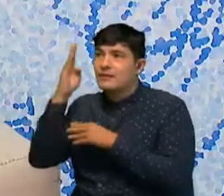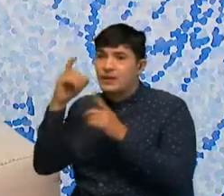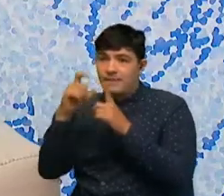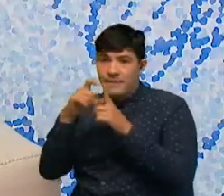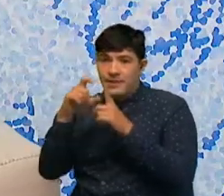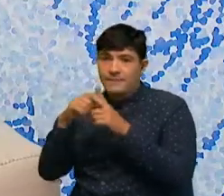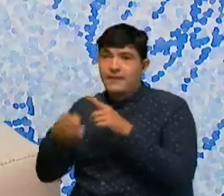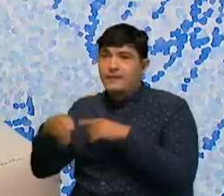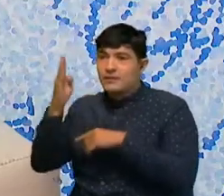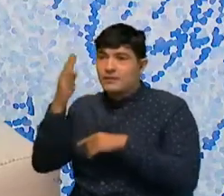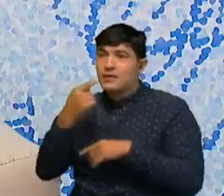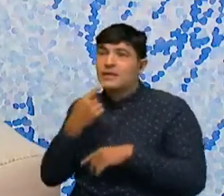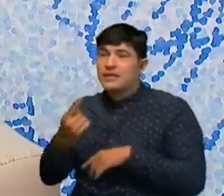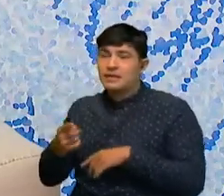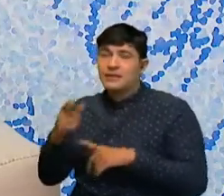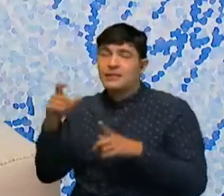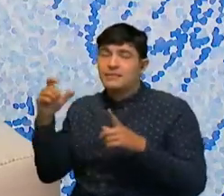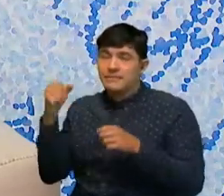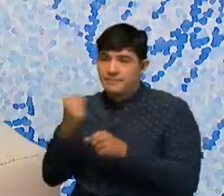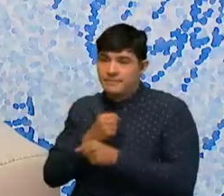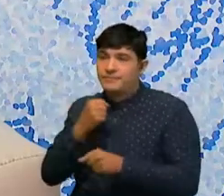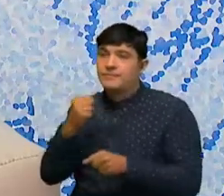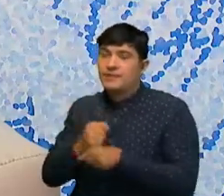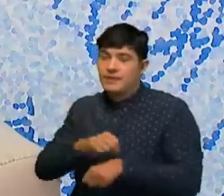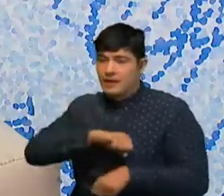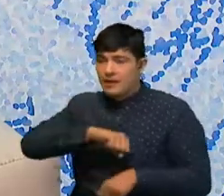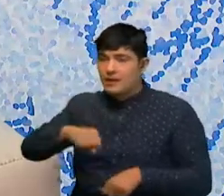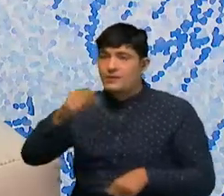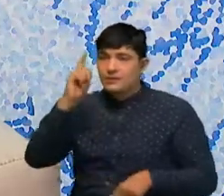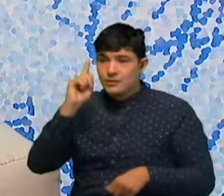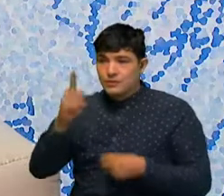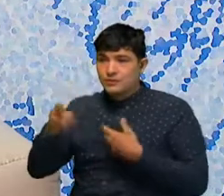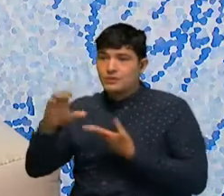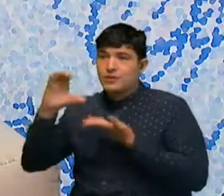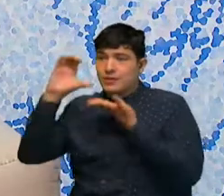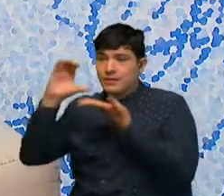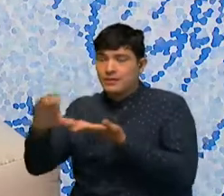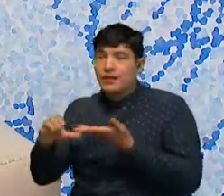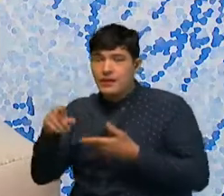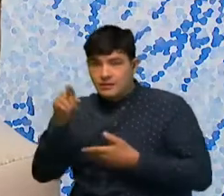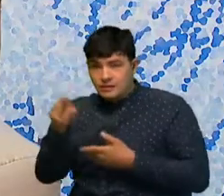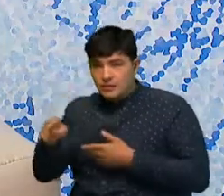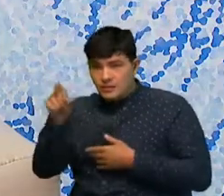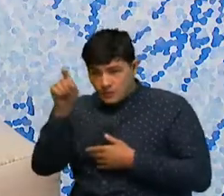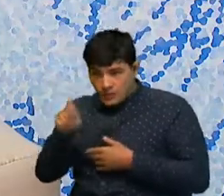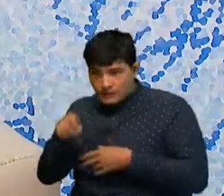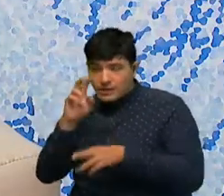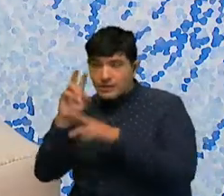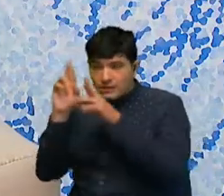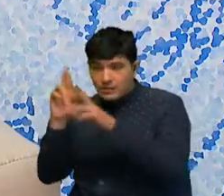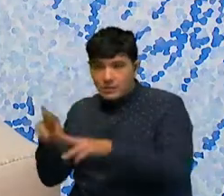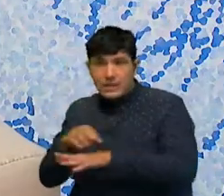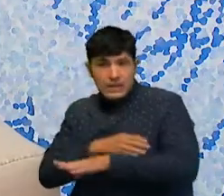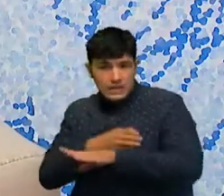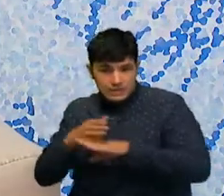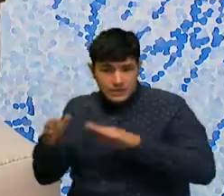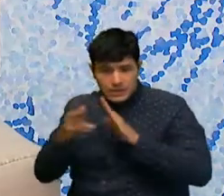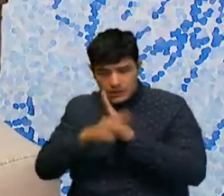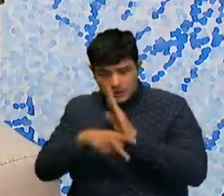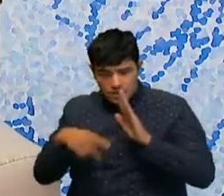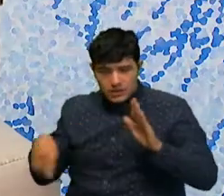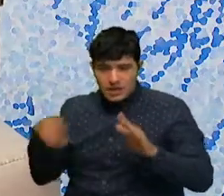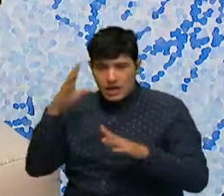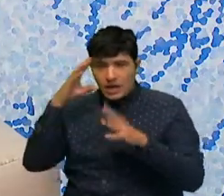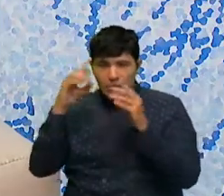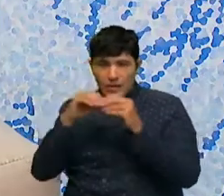de Dios dice, el trabajador tiene derecho a su salario. Entonces partamos de ahí. Venga, después viene Constitución,